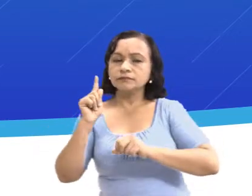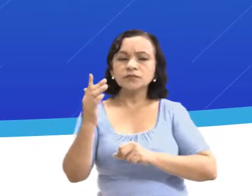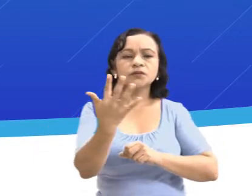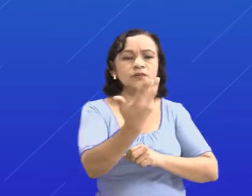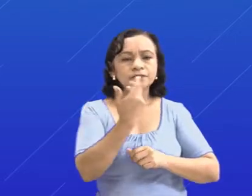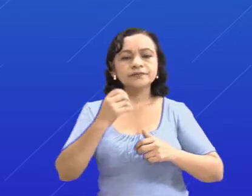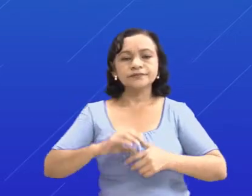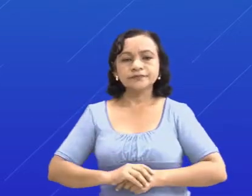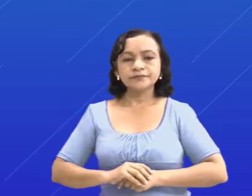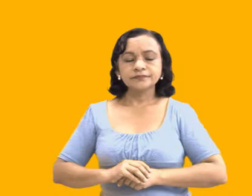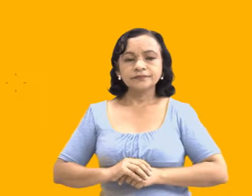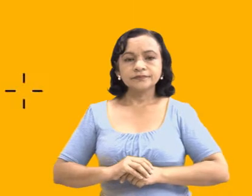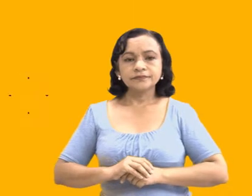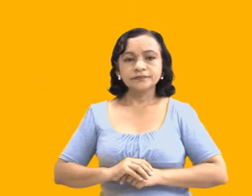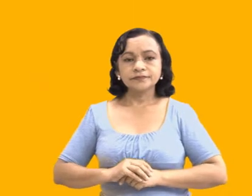SINAPRED somos todos.